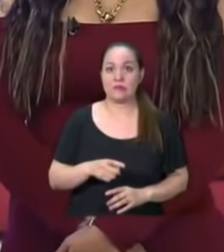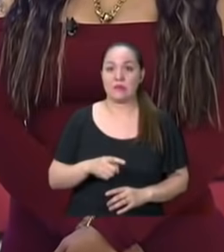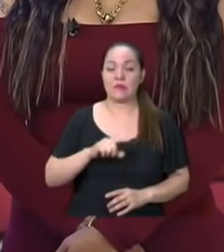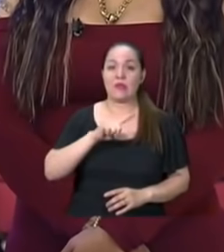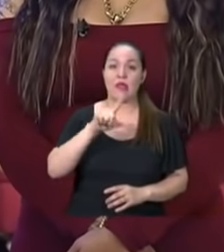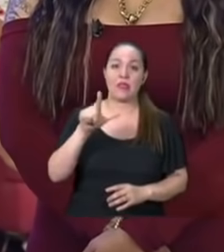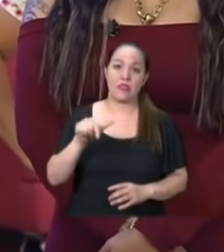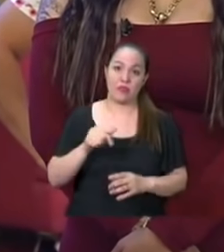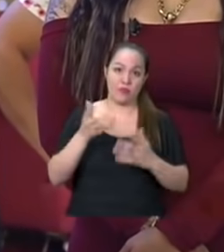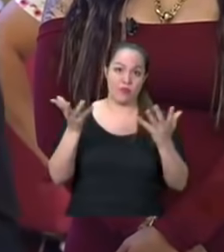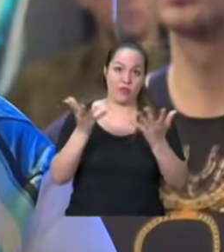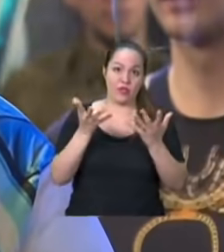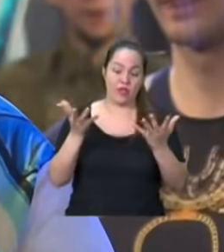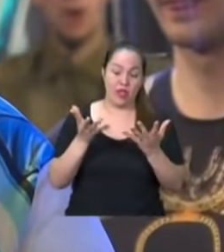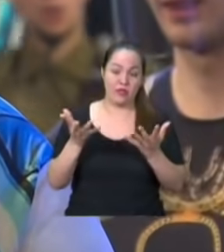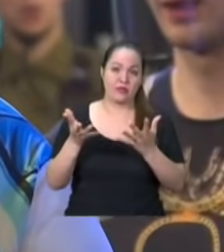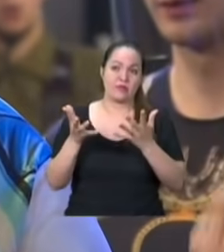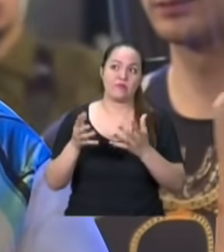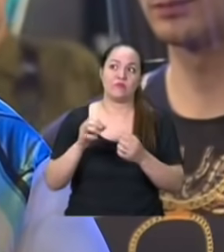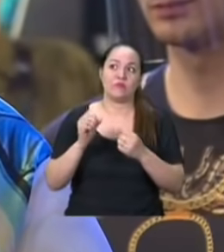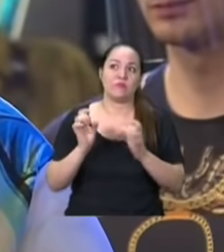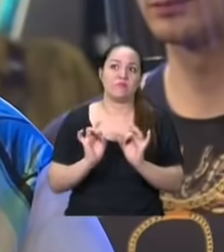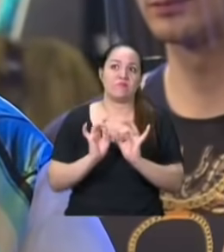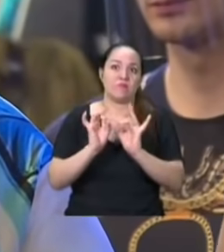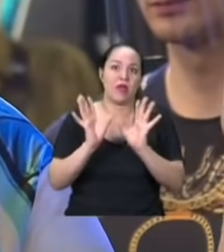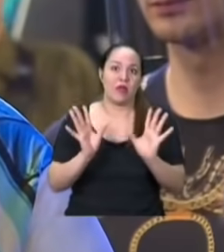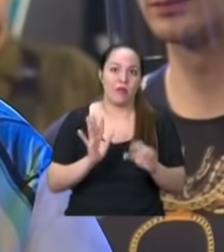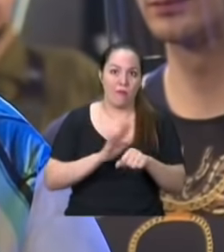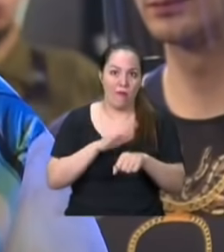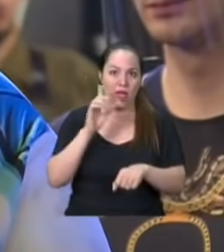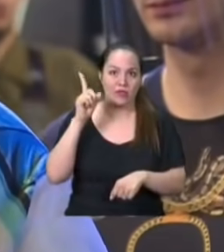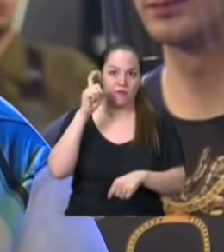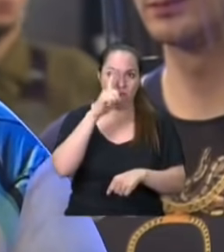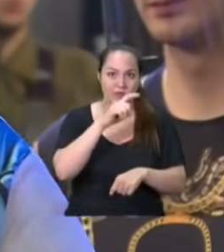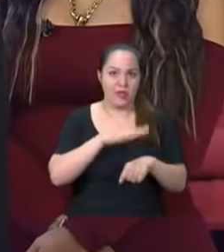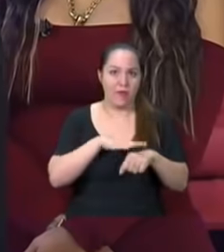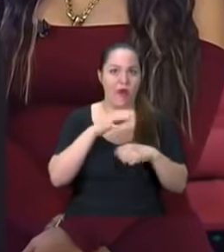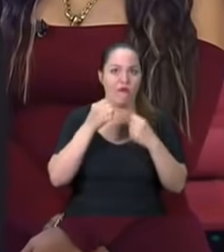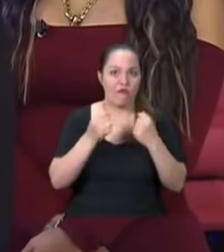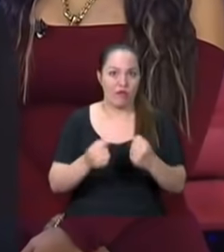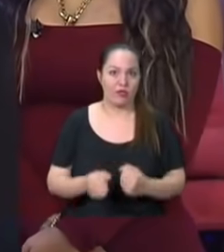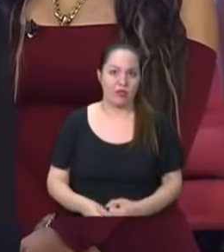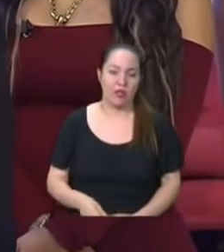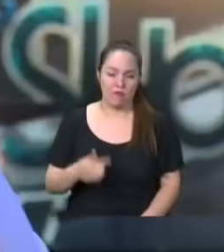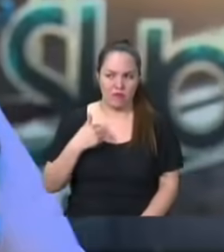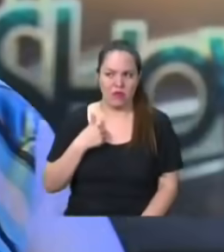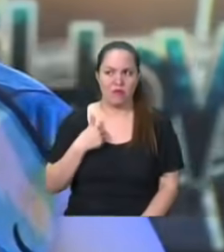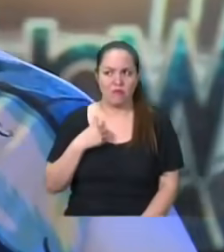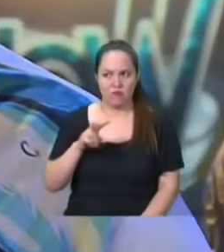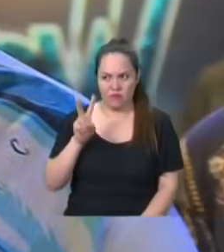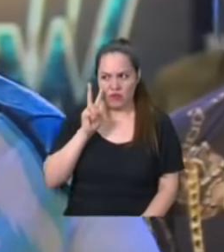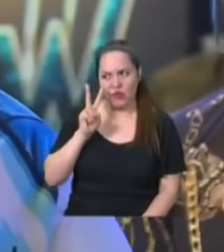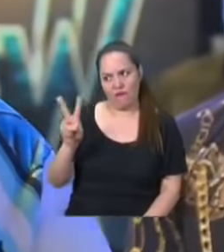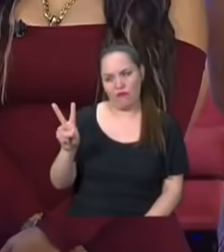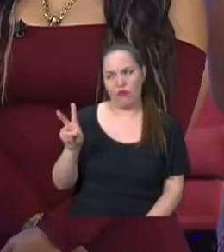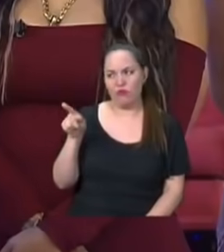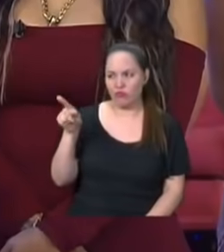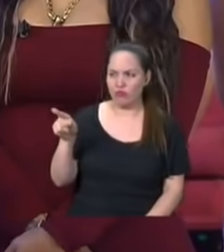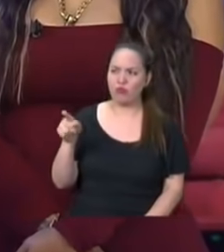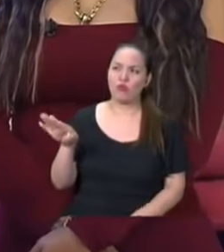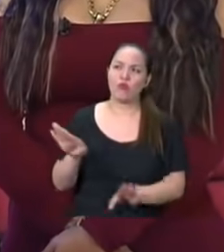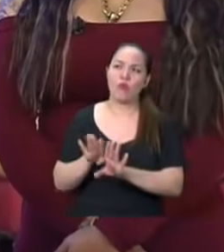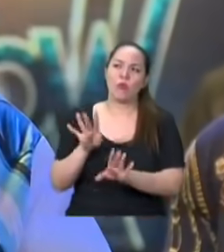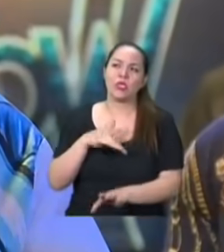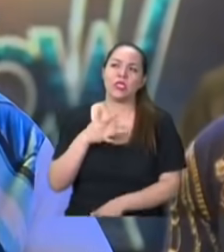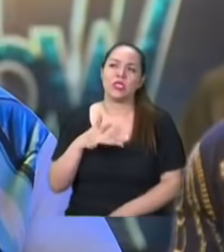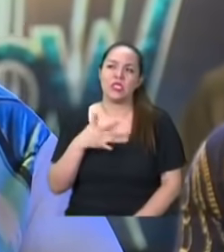muy, muy... Sí, pero no, ahorita estoy bien sentimentalmente. Me da mucho gusto por eso. Claro. Ahorita estoy muy bien sentimentalmente. ¿Cuánto dinero